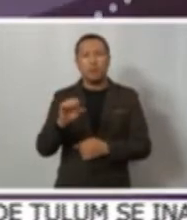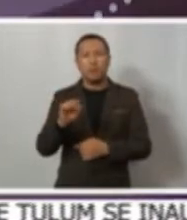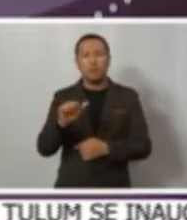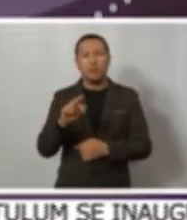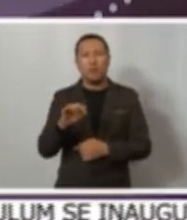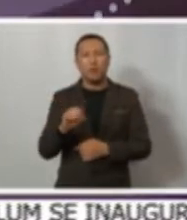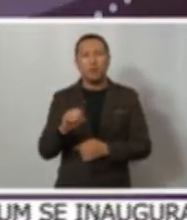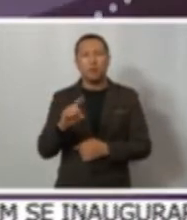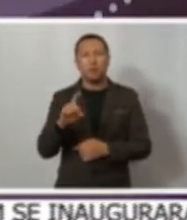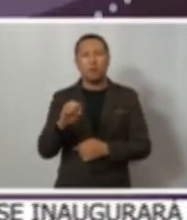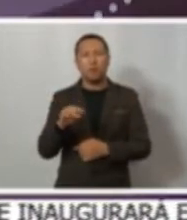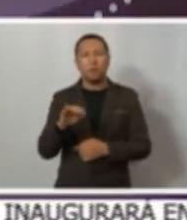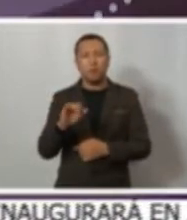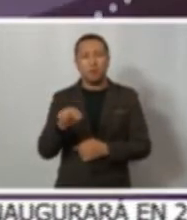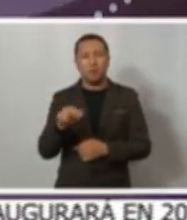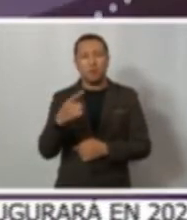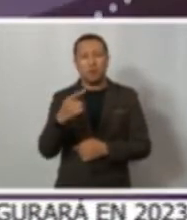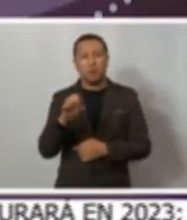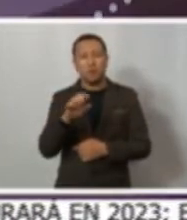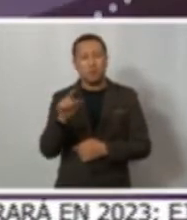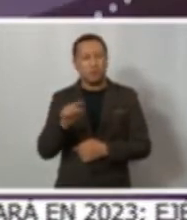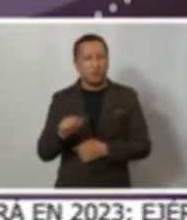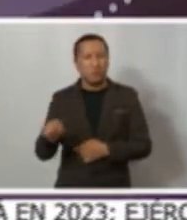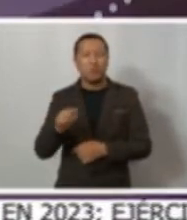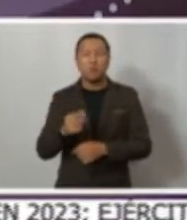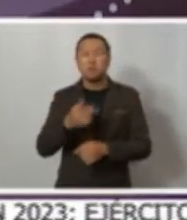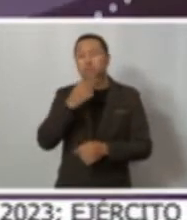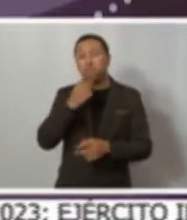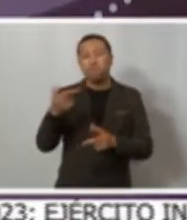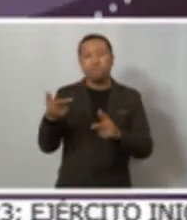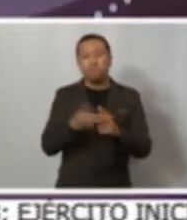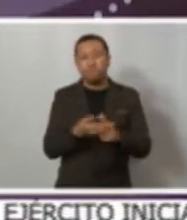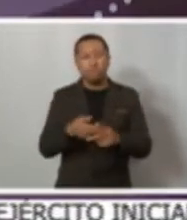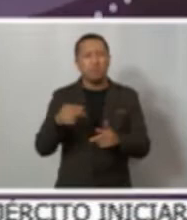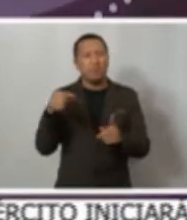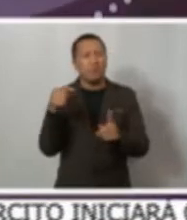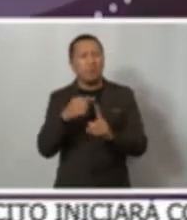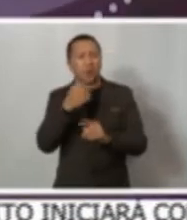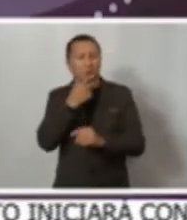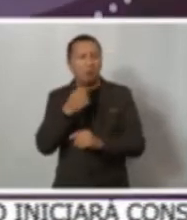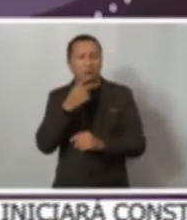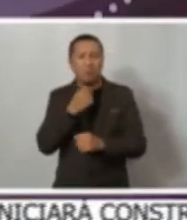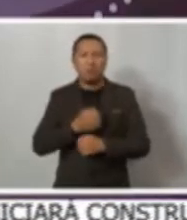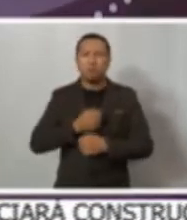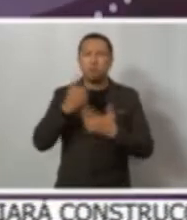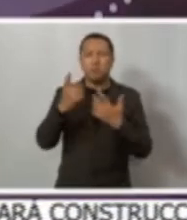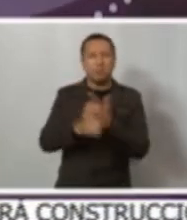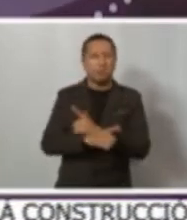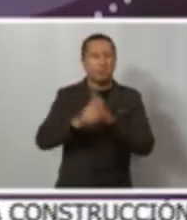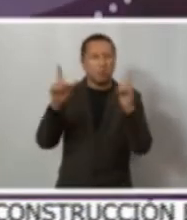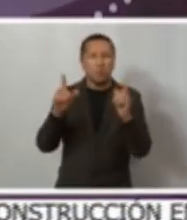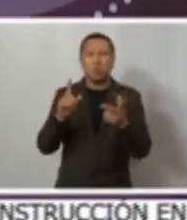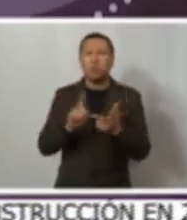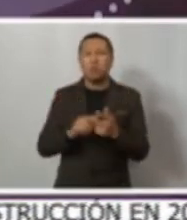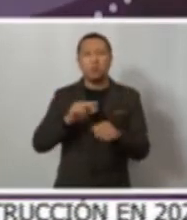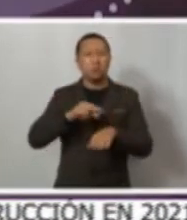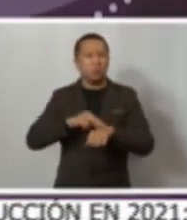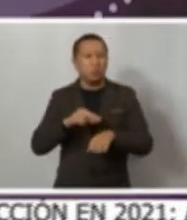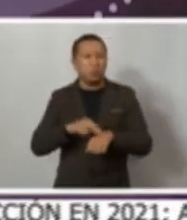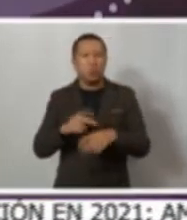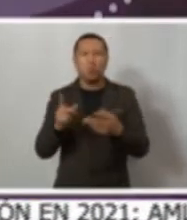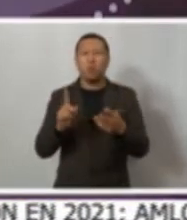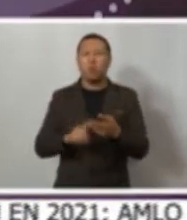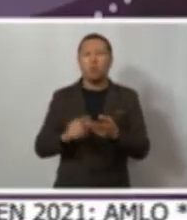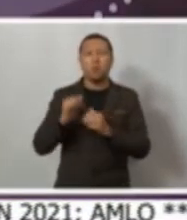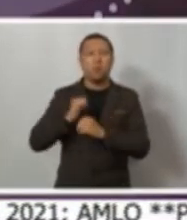mexicano de ideología liberal e incansable defensor de la libertad de expresión. Desde 1954,